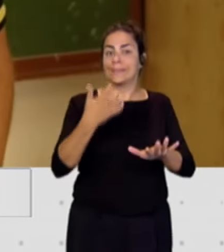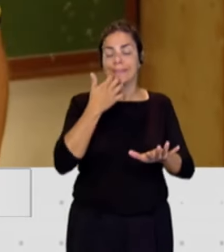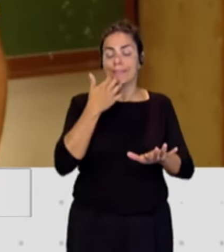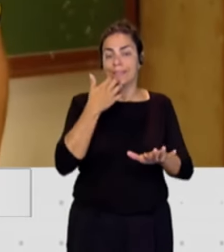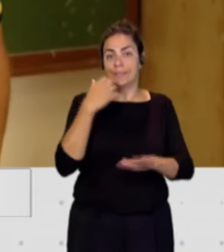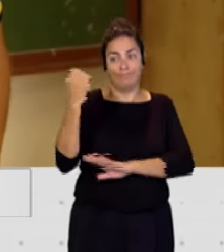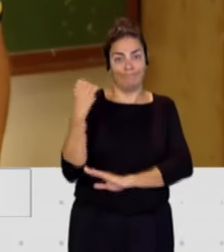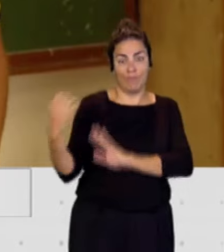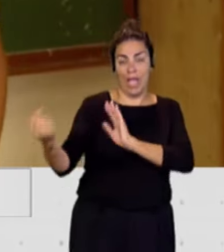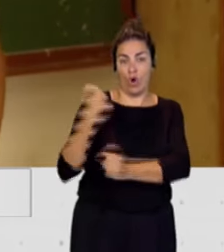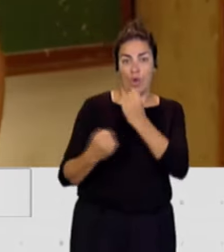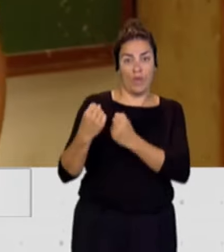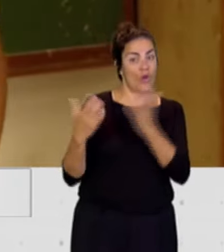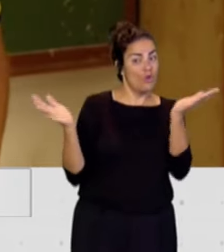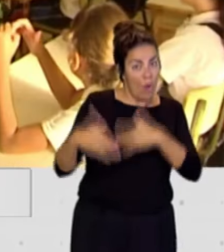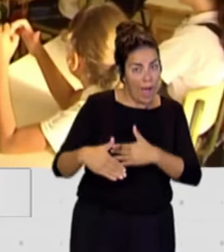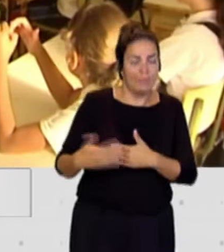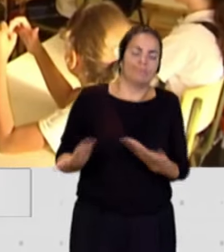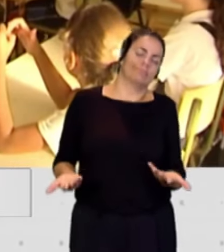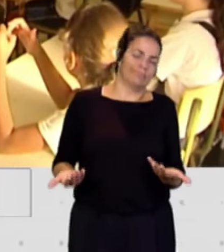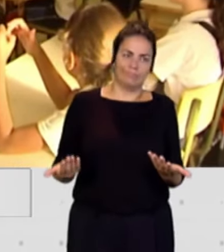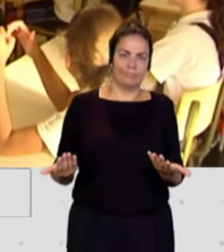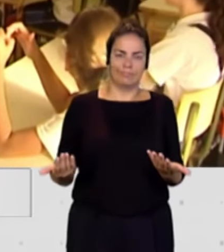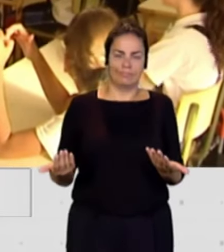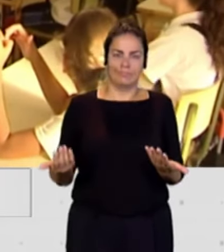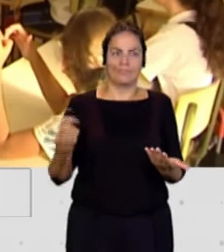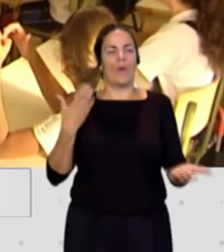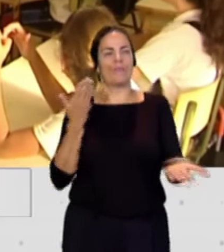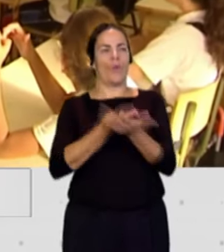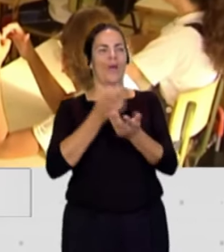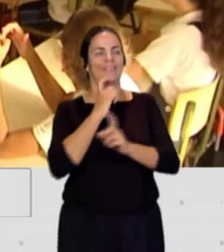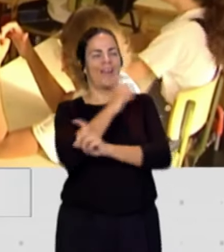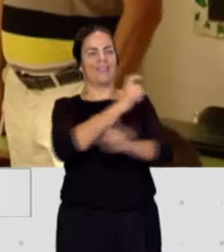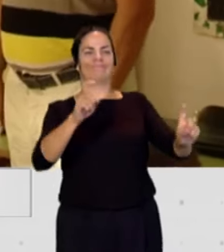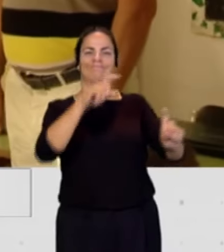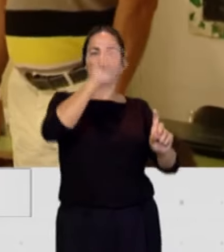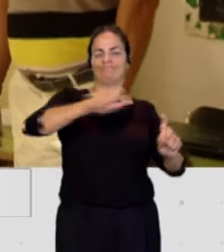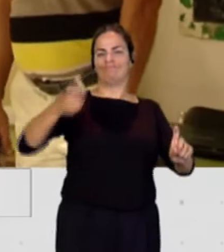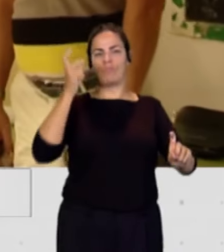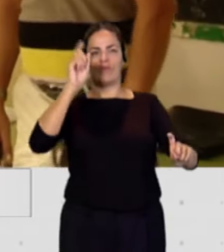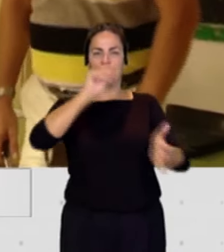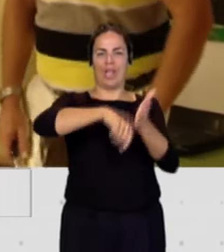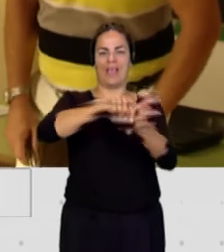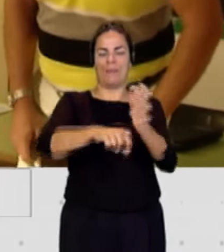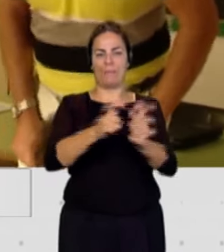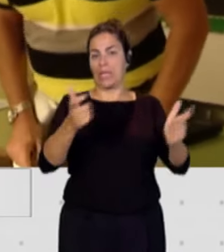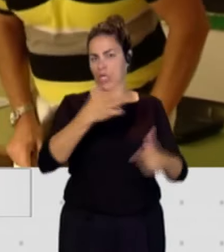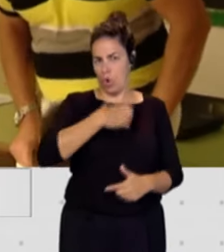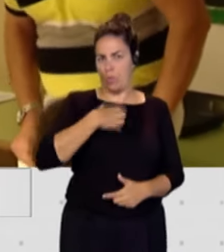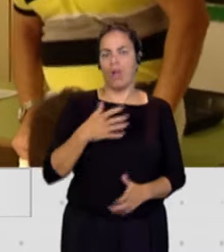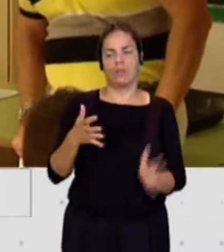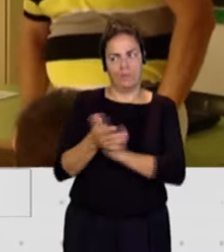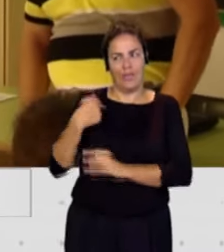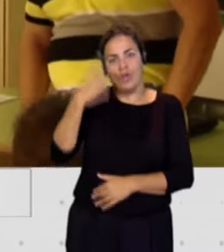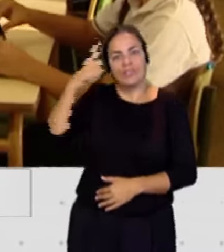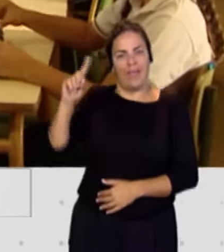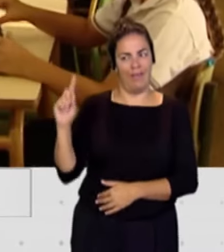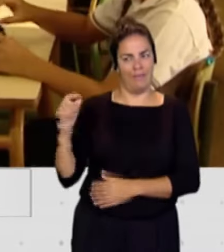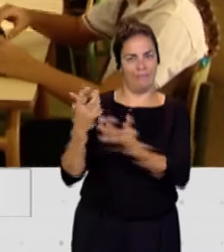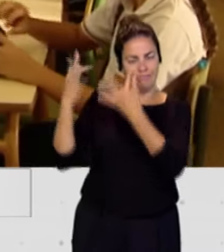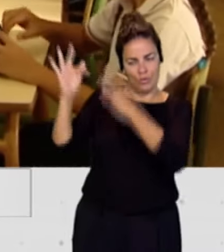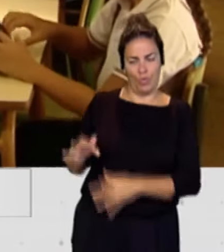económico pues lógicamente no podría haber anunciado o haber hecho esa propuesta a los sindicatos porque hay algo que yo tengo muy claro yo